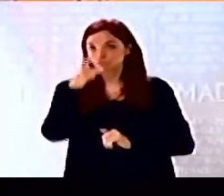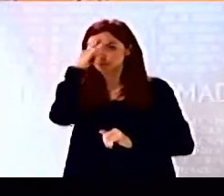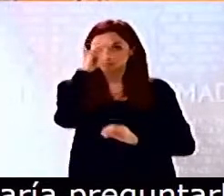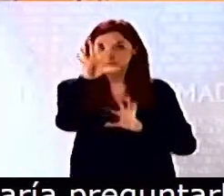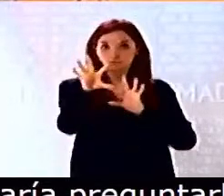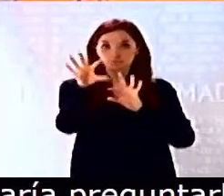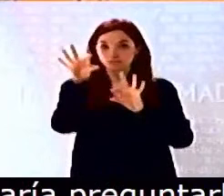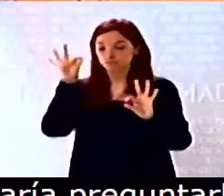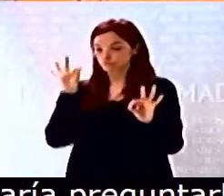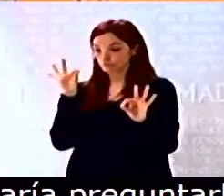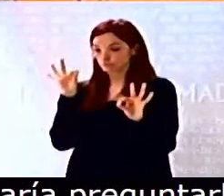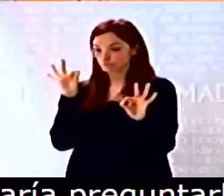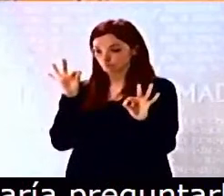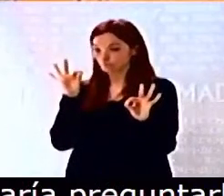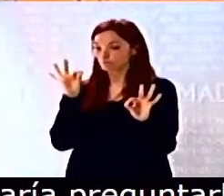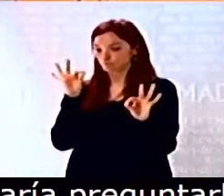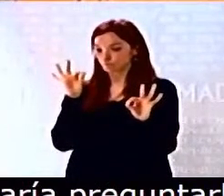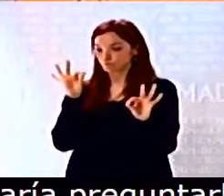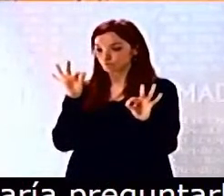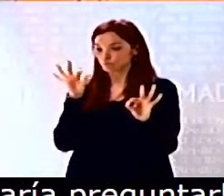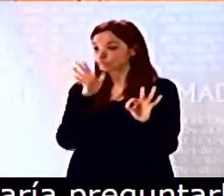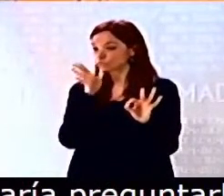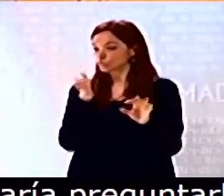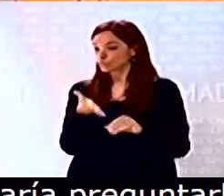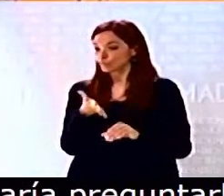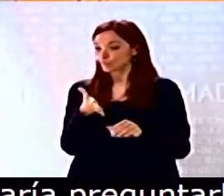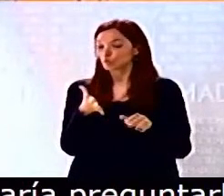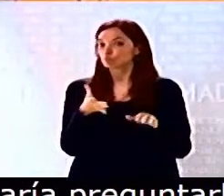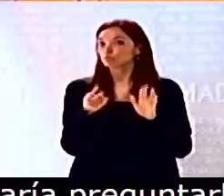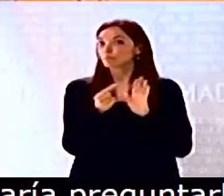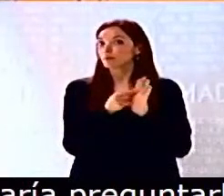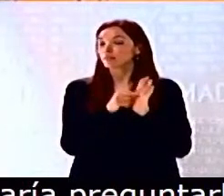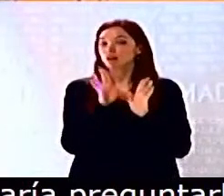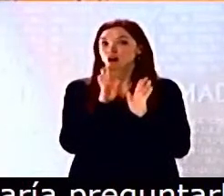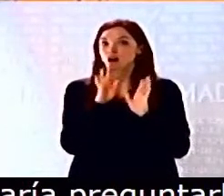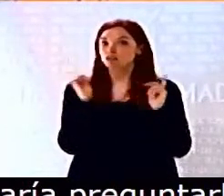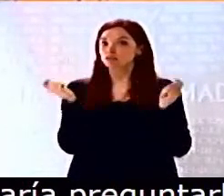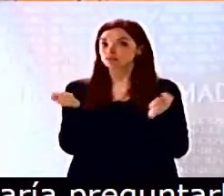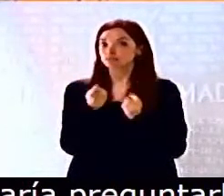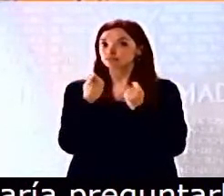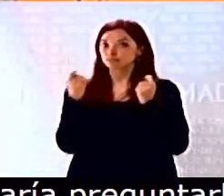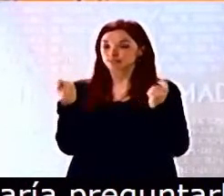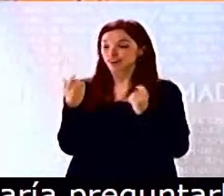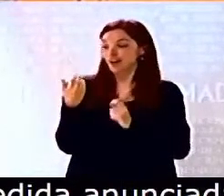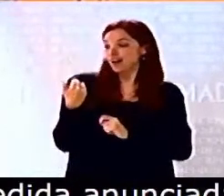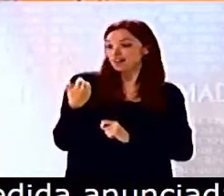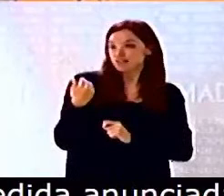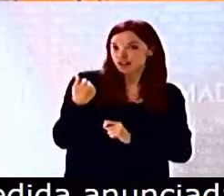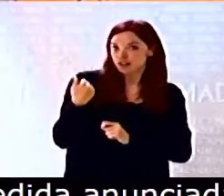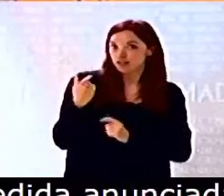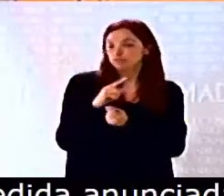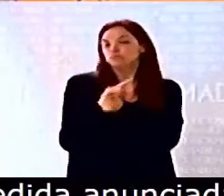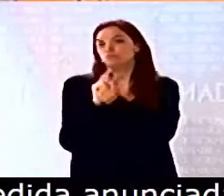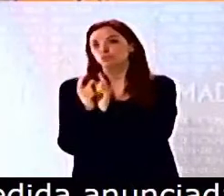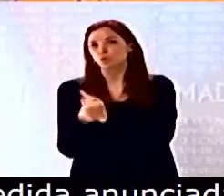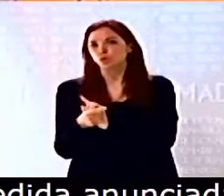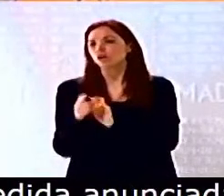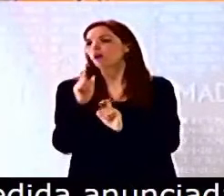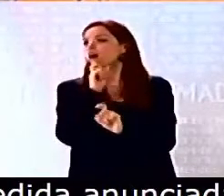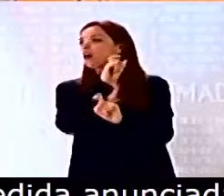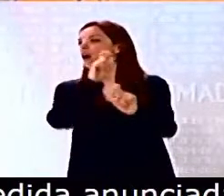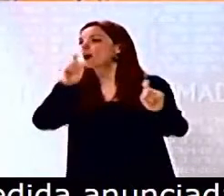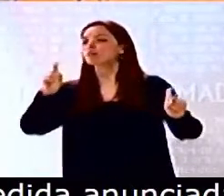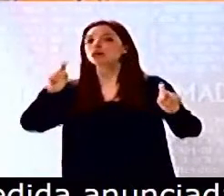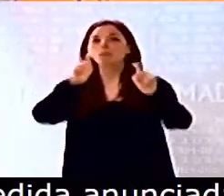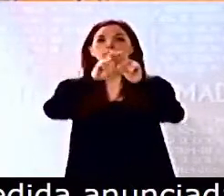rectificación por parte de la medida anunciada ayer con respecto a hoy, ¿qué le dice a esos empresarios del turismo que ya